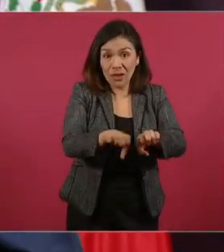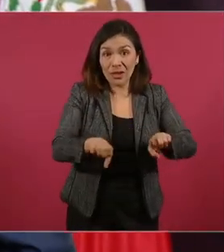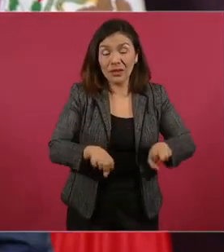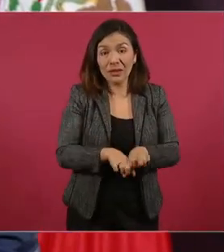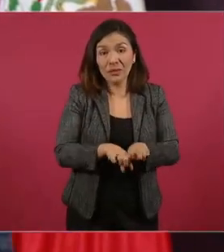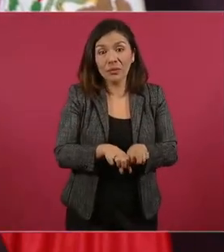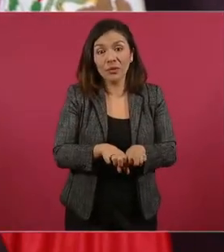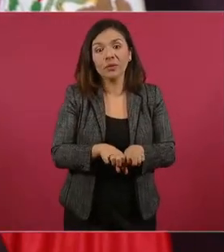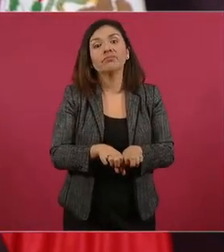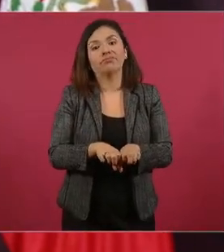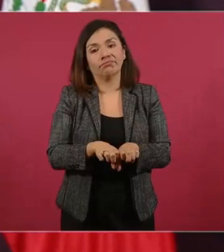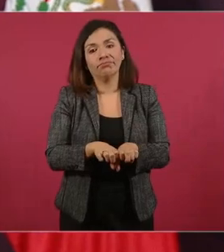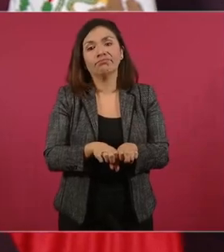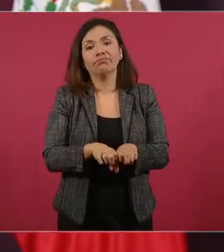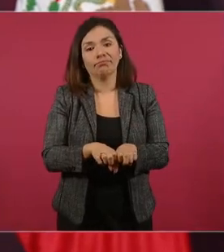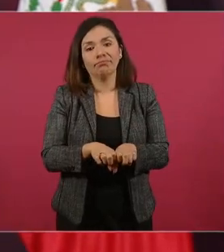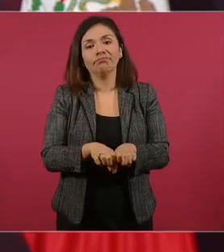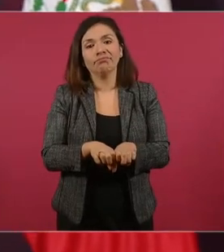Lo